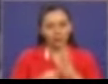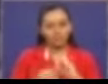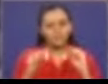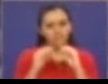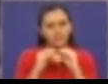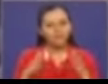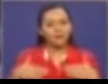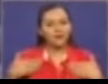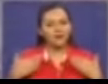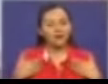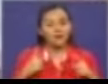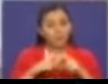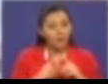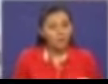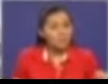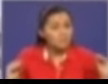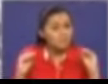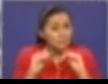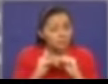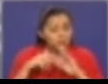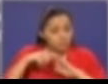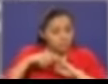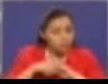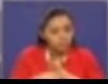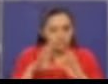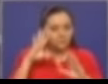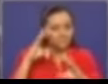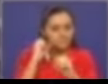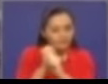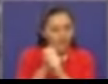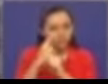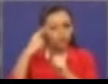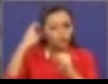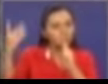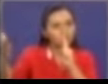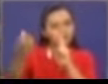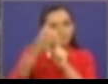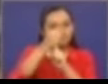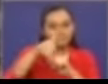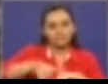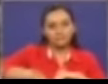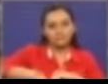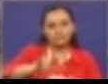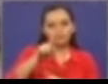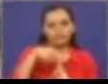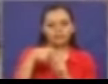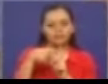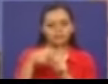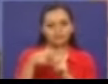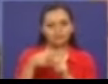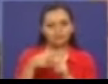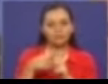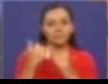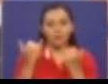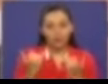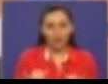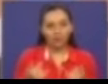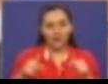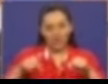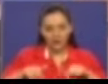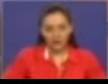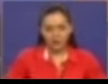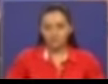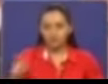alegría, pero sobre todo que nos dan la fe y la esperanza para seguir adelante. Estaremos aquí y